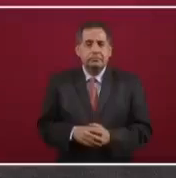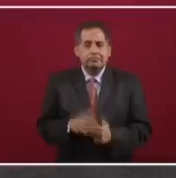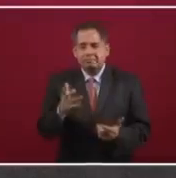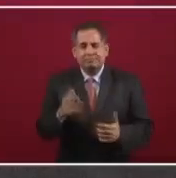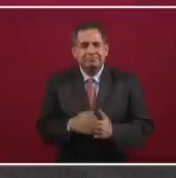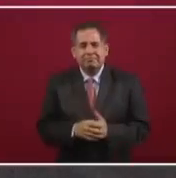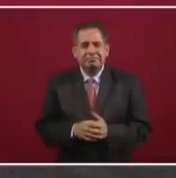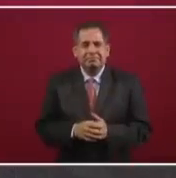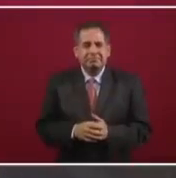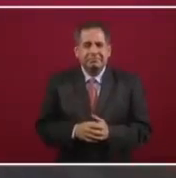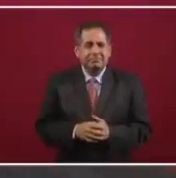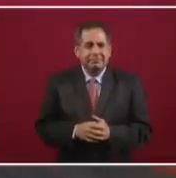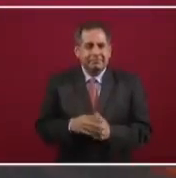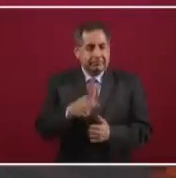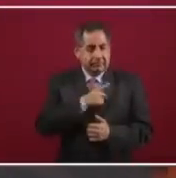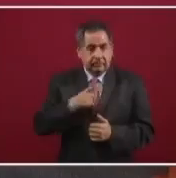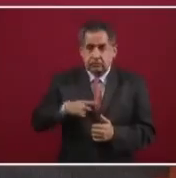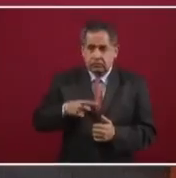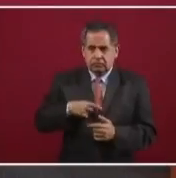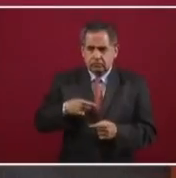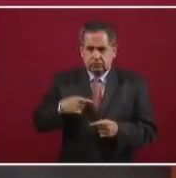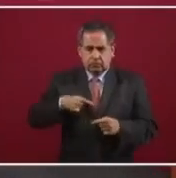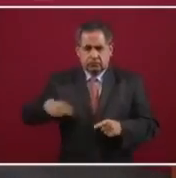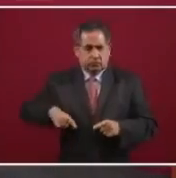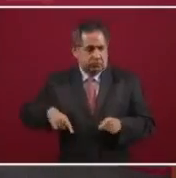¿Una deuda